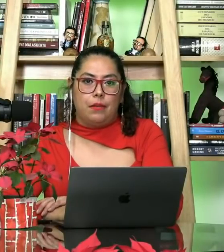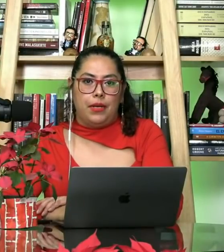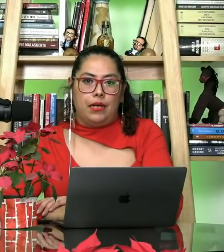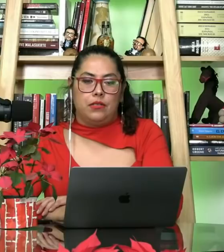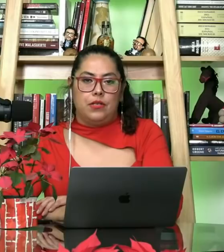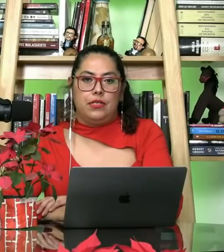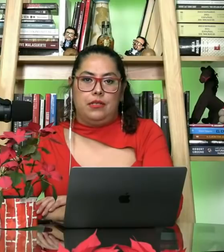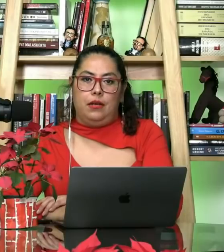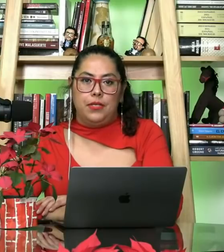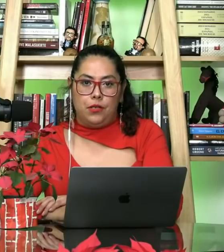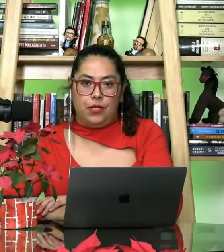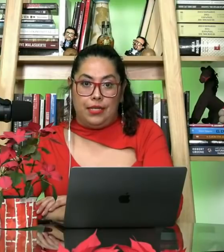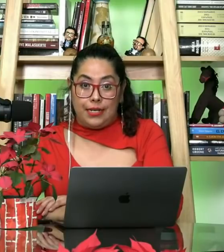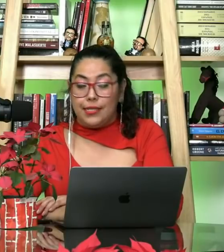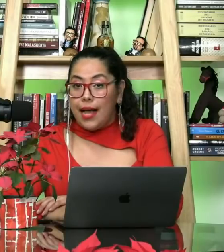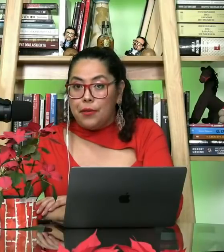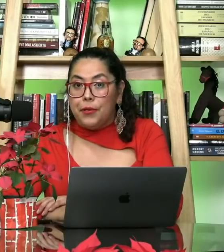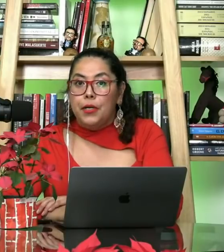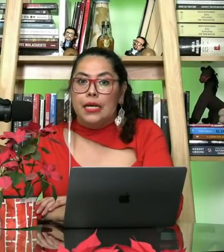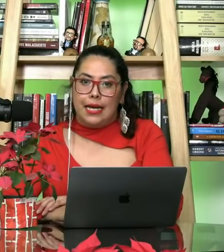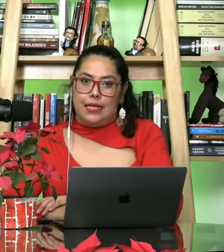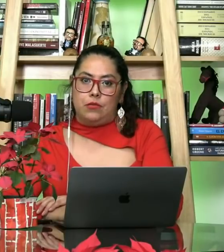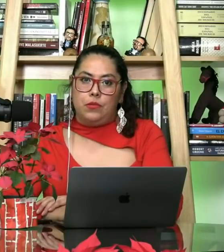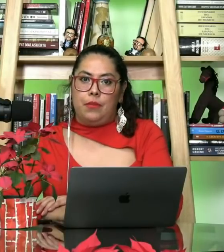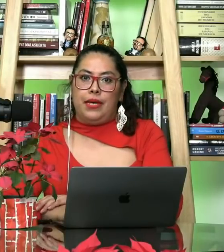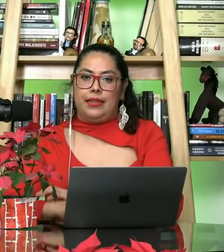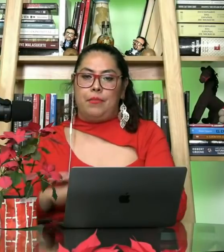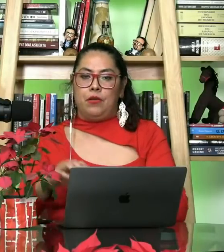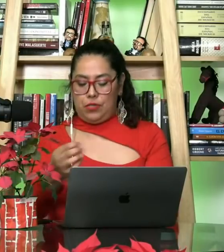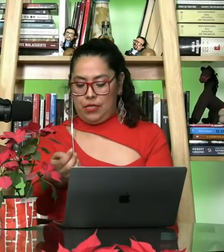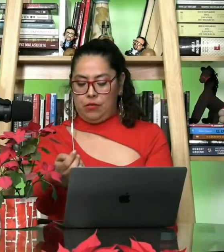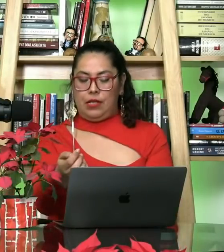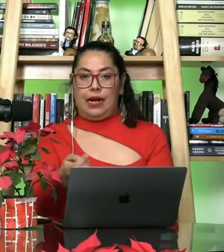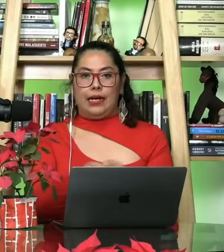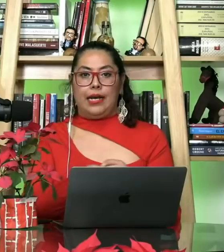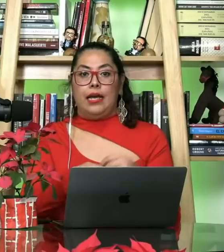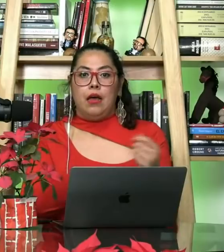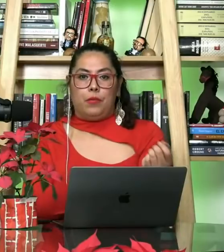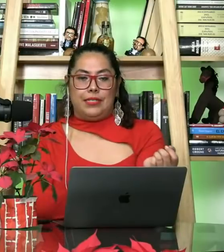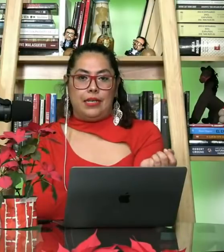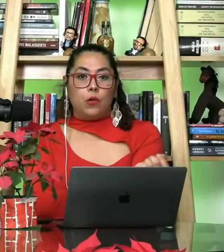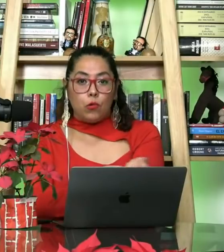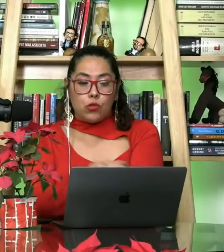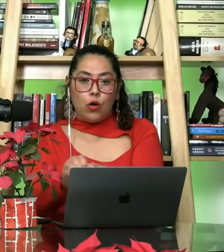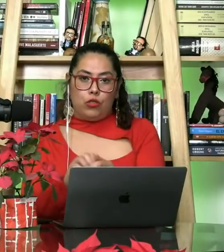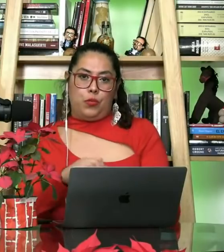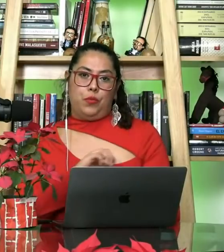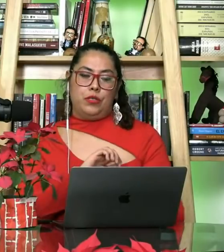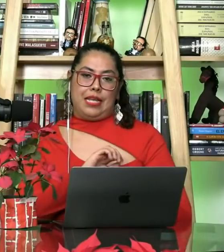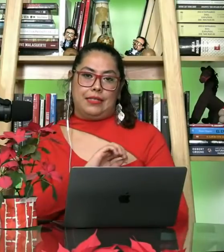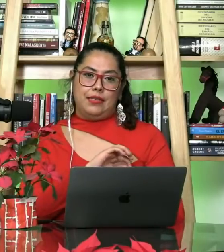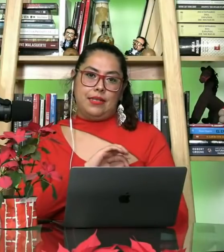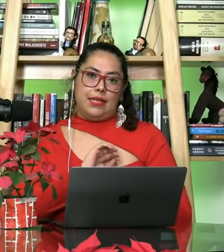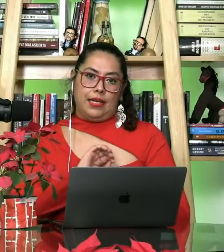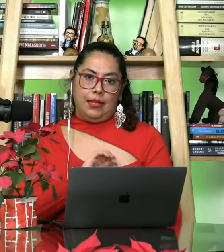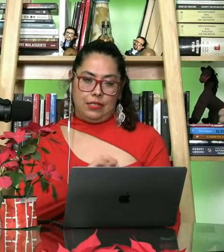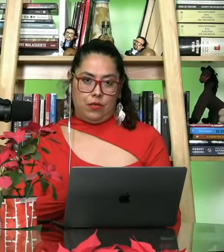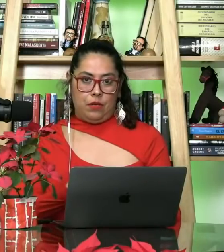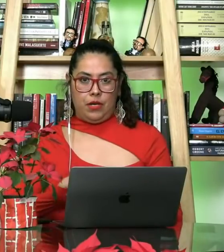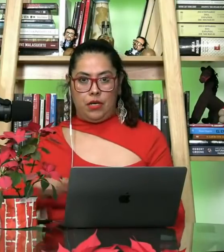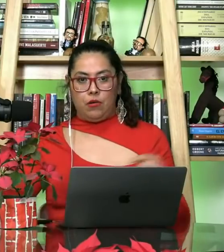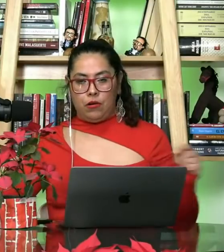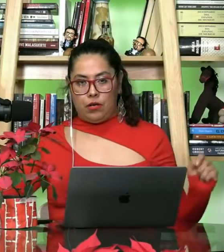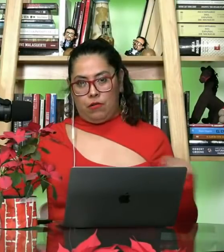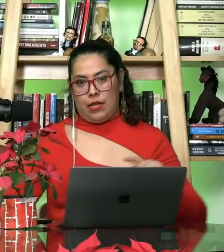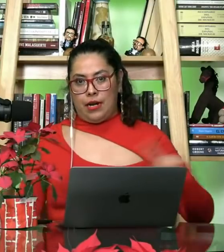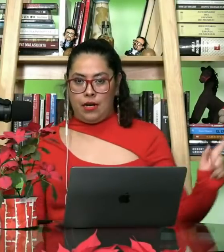de las aplicaciones y servicios de traslado es un tema que también ustedes recordarán que pues incluso en los propios taxistas de aquí de la